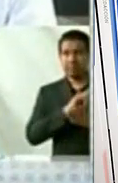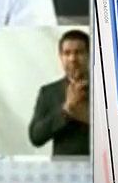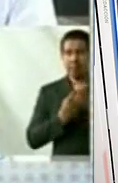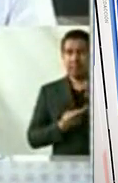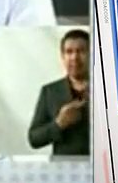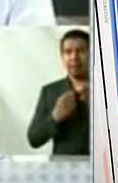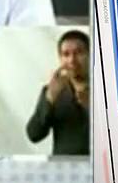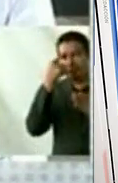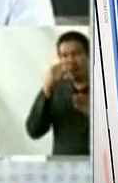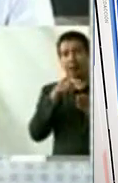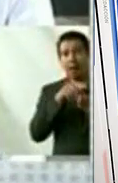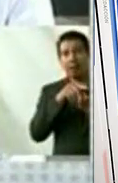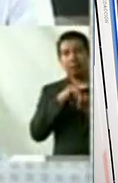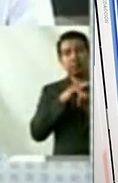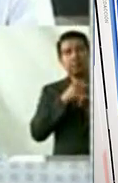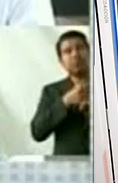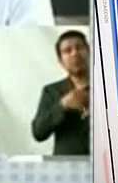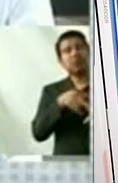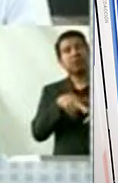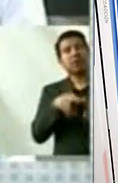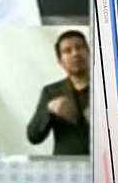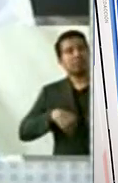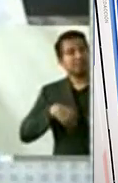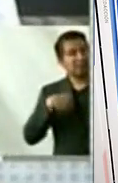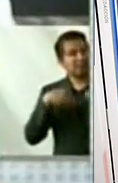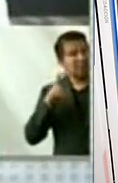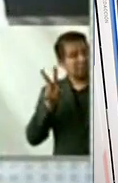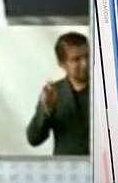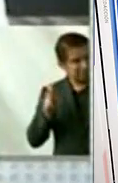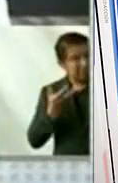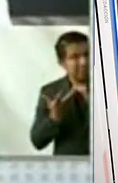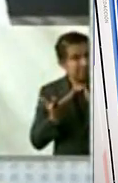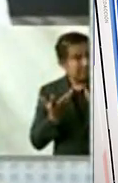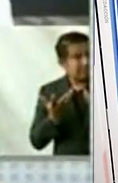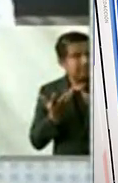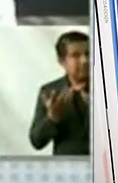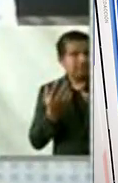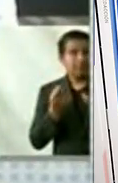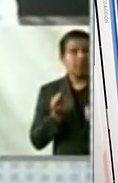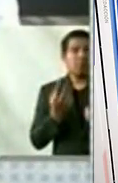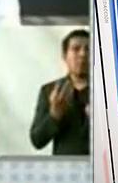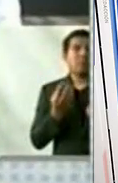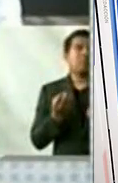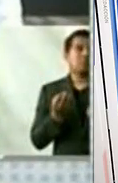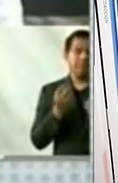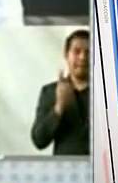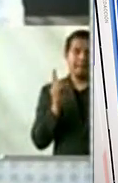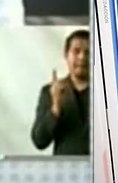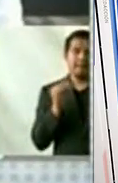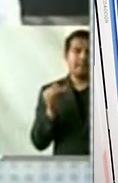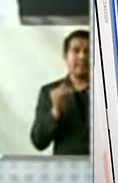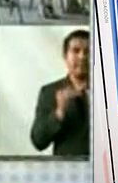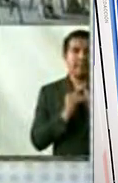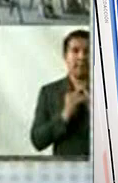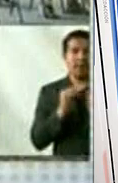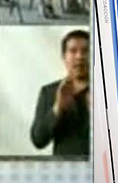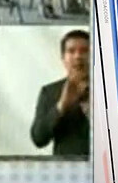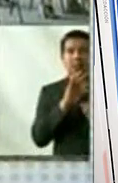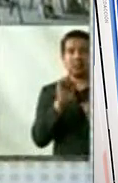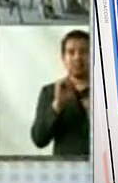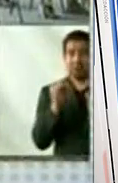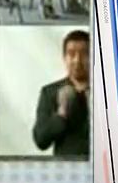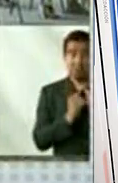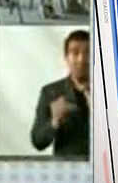La idea, no puso un centavo, no comprometió un centavo, ni siquiera se refirió al tema de los recursos en